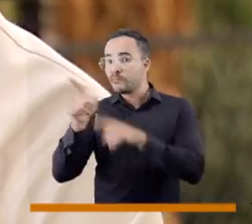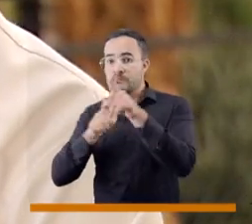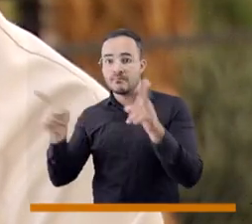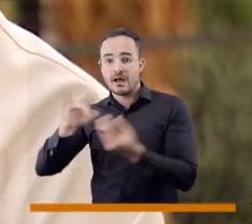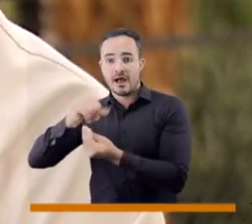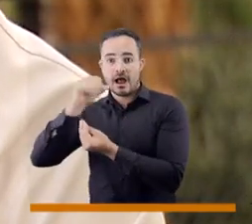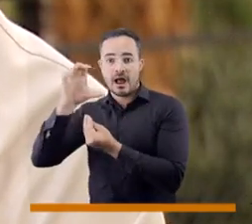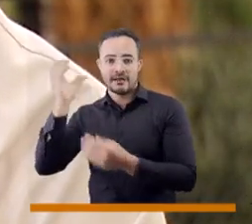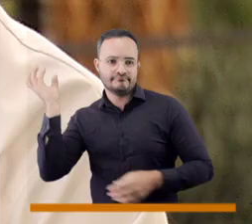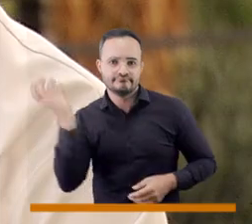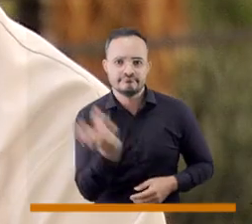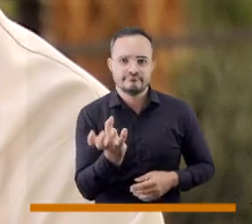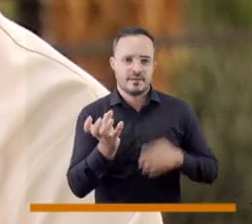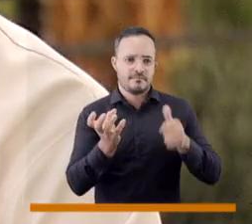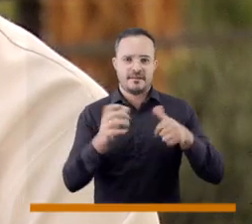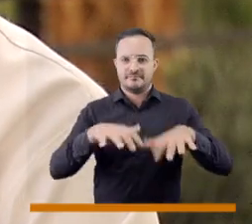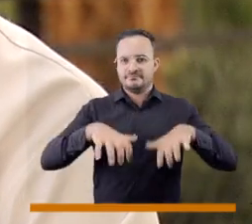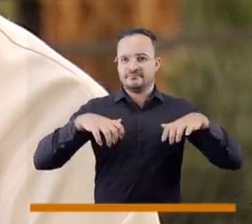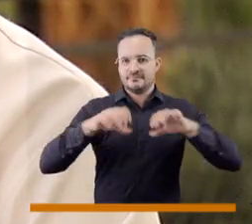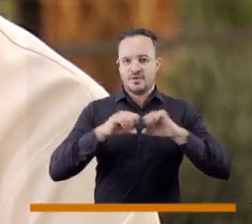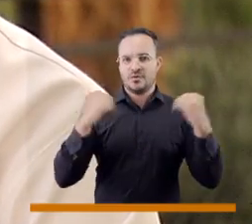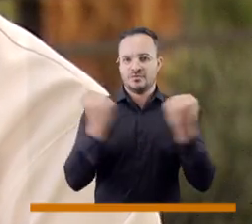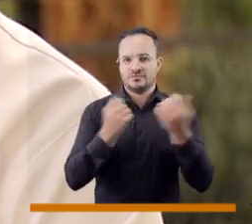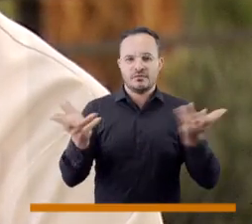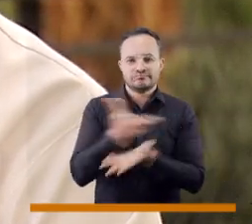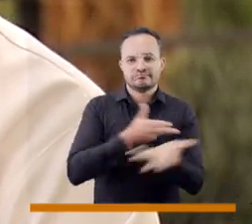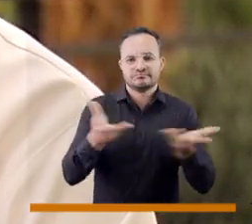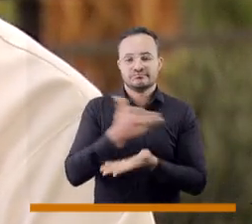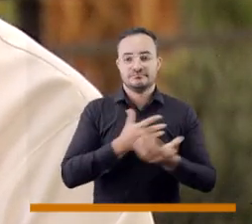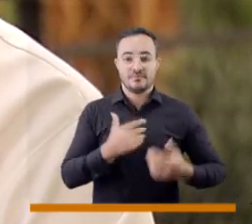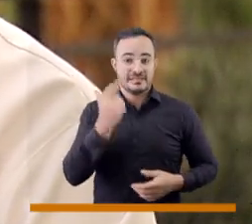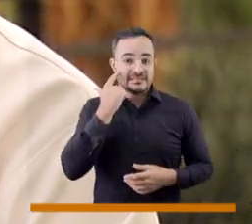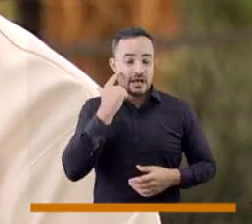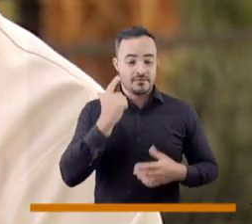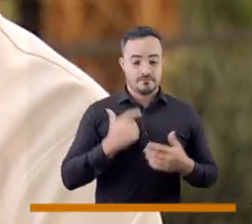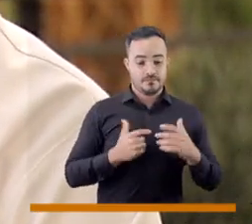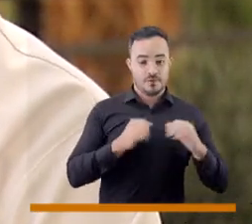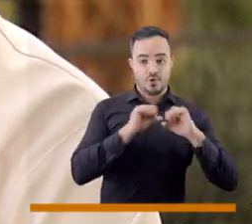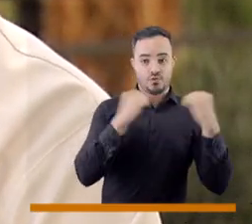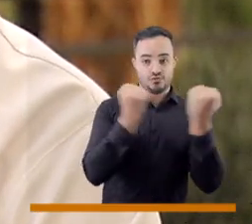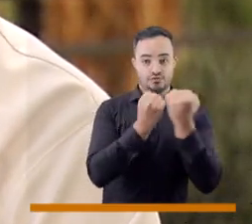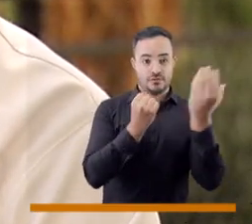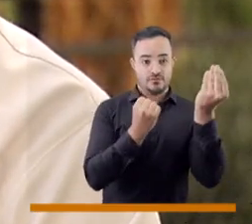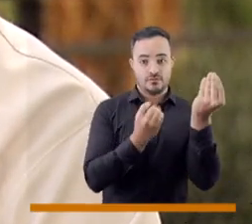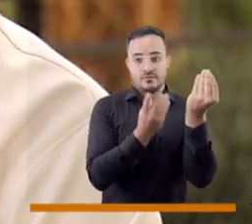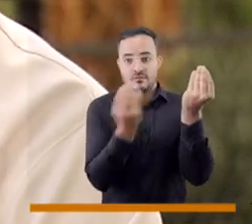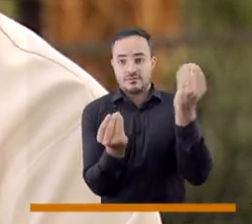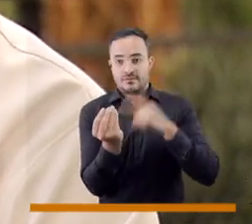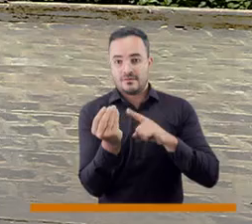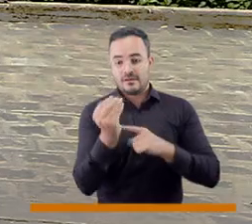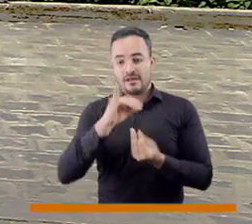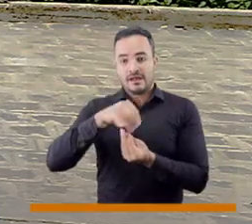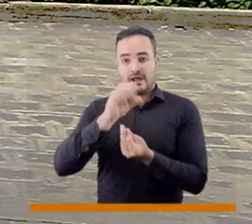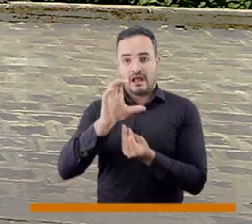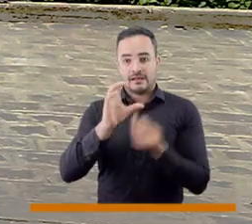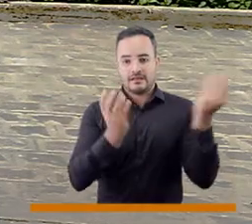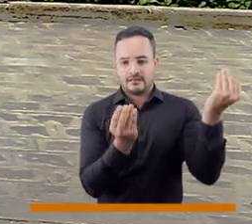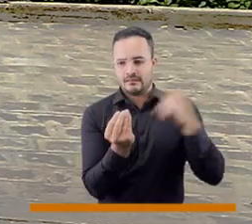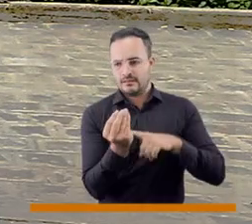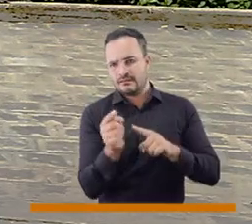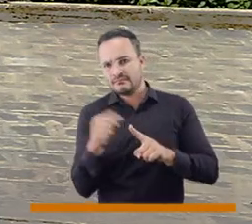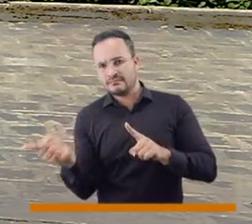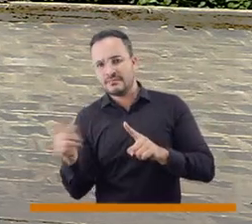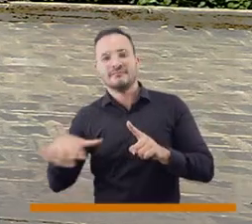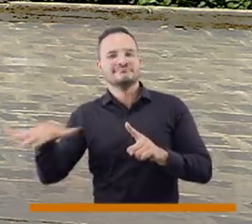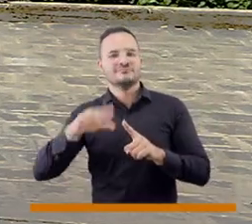juntas de acciones comunales somos, digámosle así, el paso que tenemos desde las comunidades a la administración.